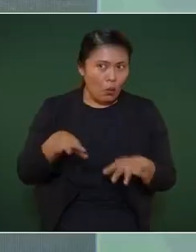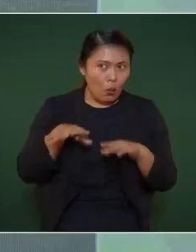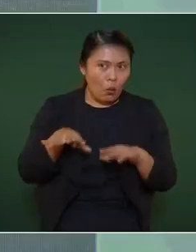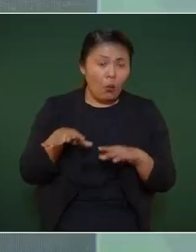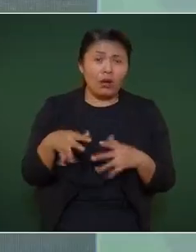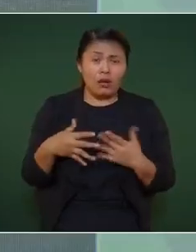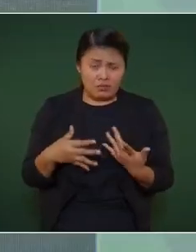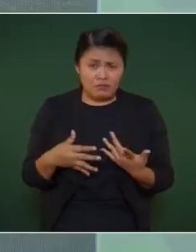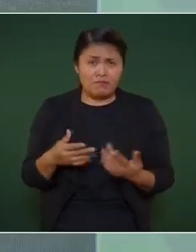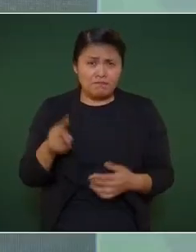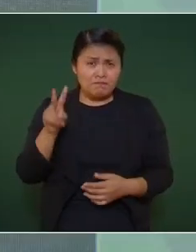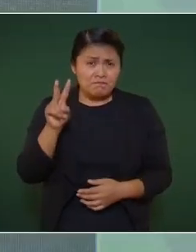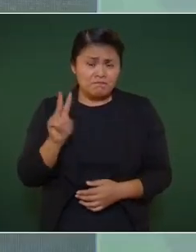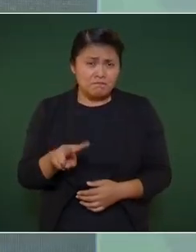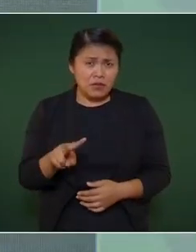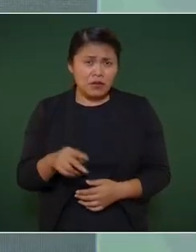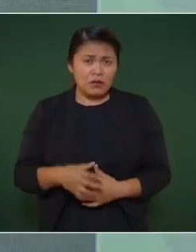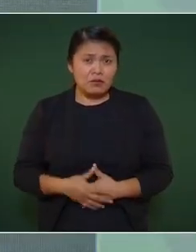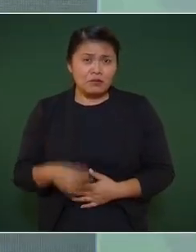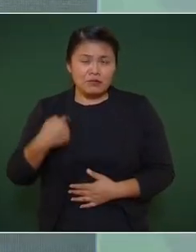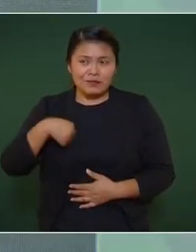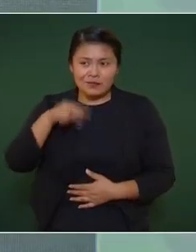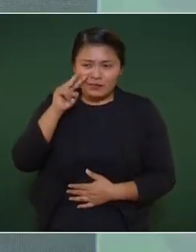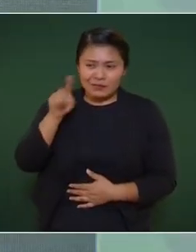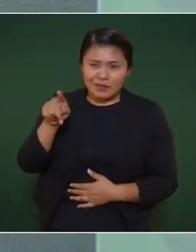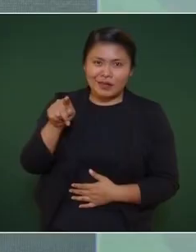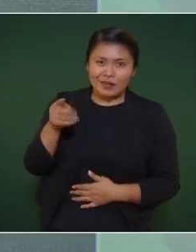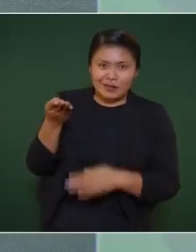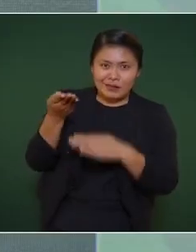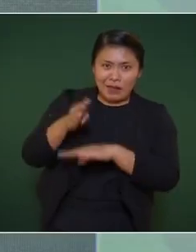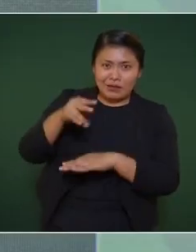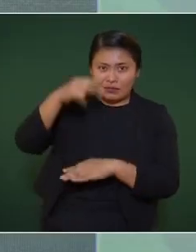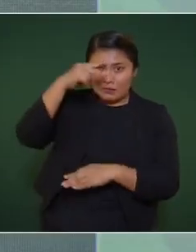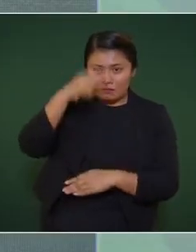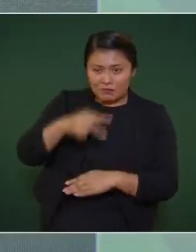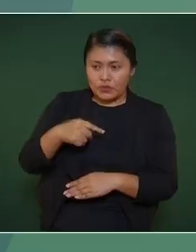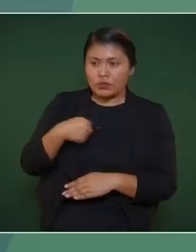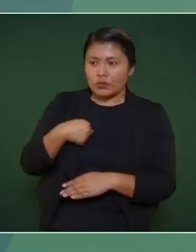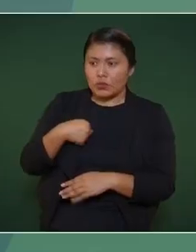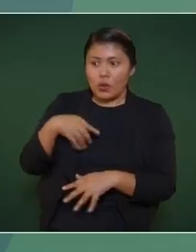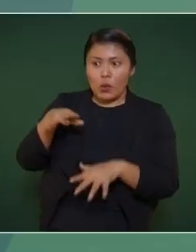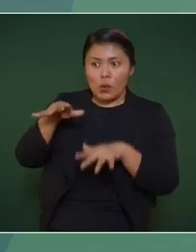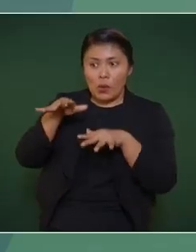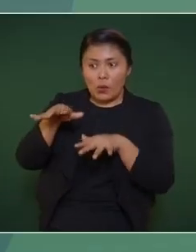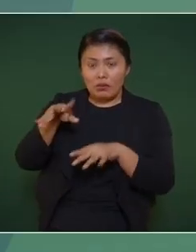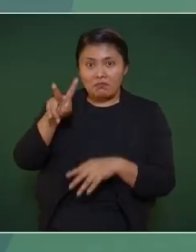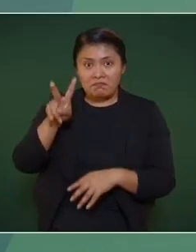Demostraron, y estoy de acuerdo, de que